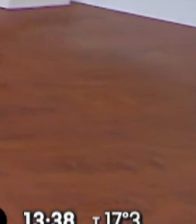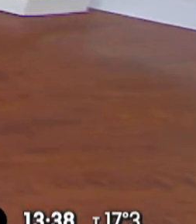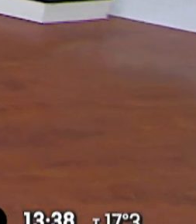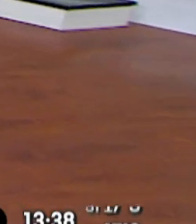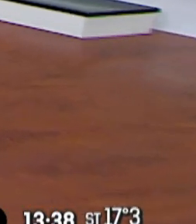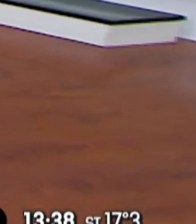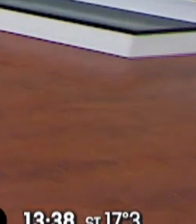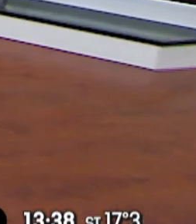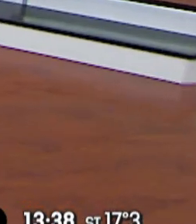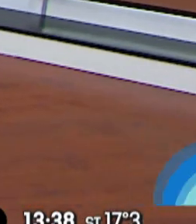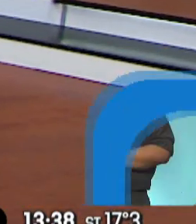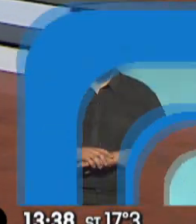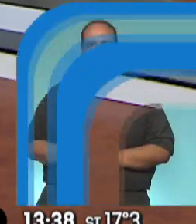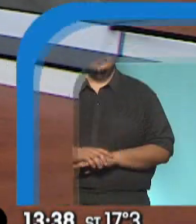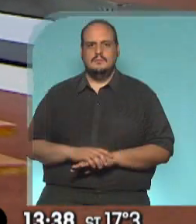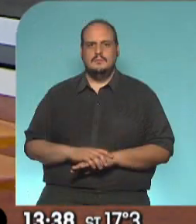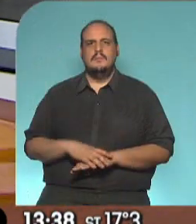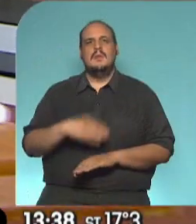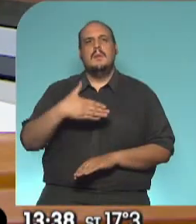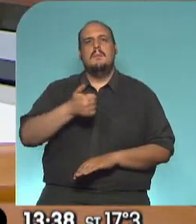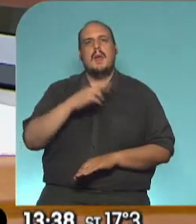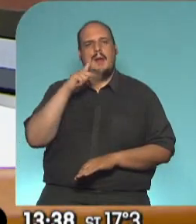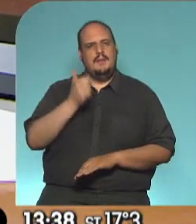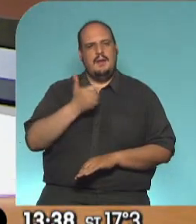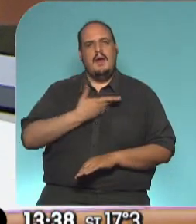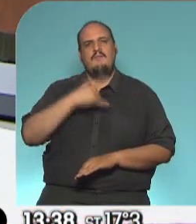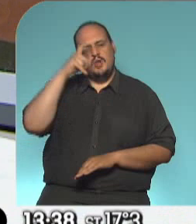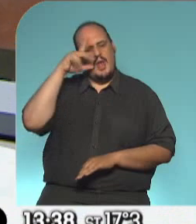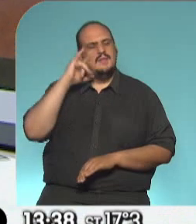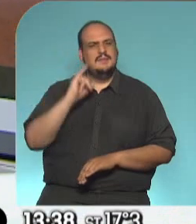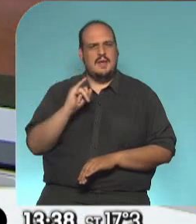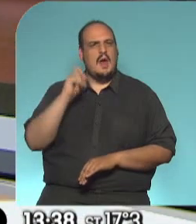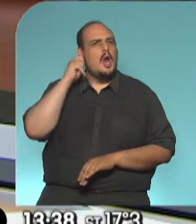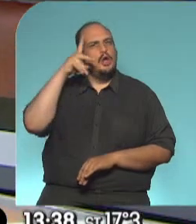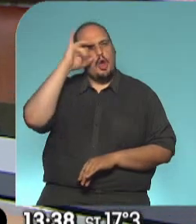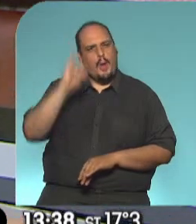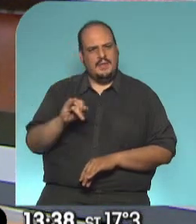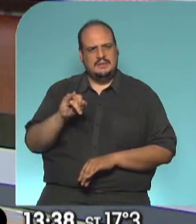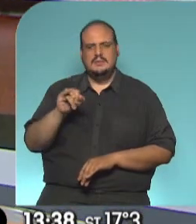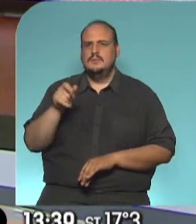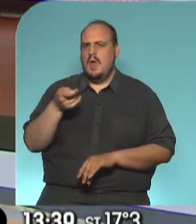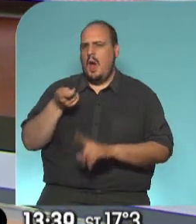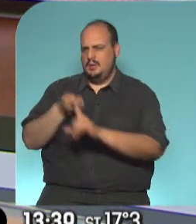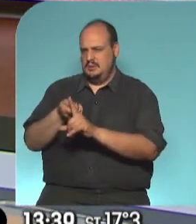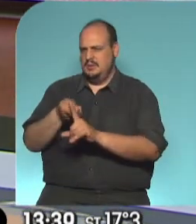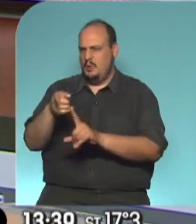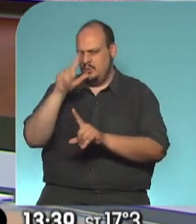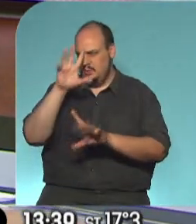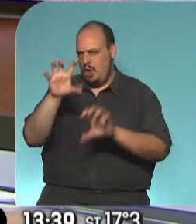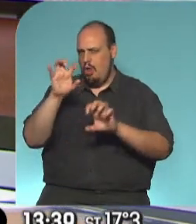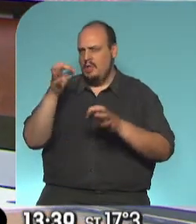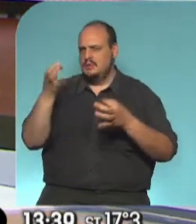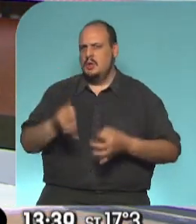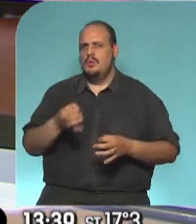Seguramente te acordarás del caso de María Florencia Gómez, su muerte, la hemos comentado aquí, un asesinato, su cuerpo apareció en